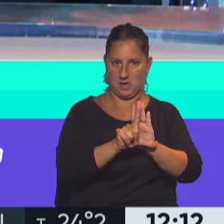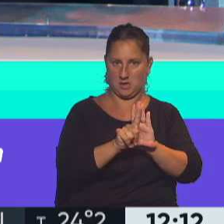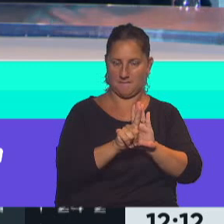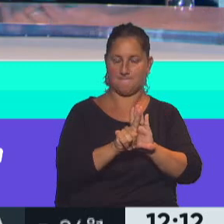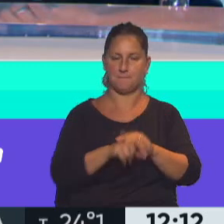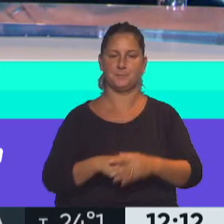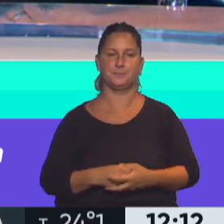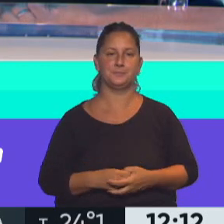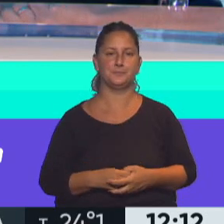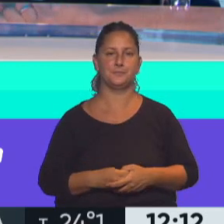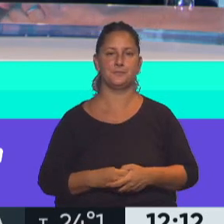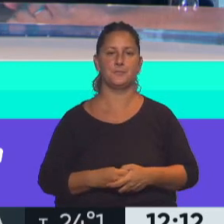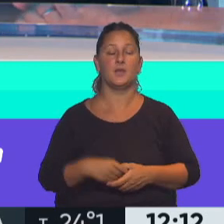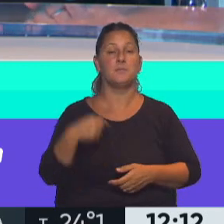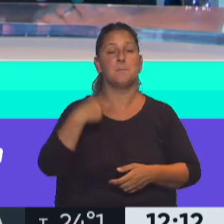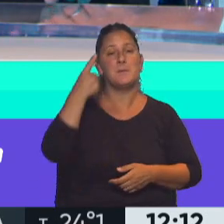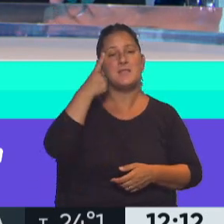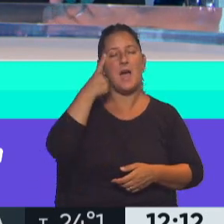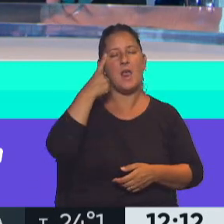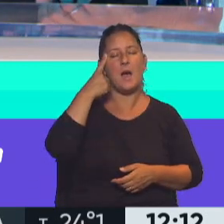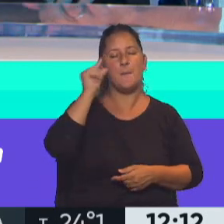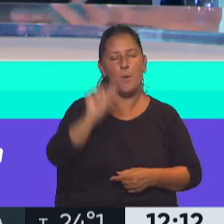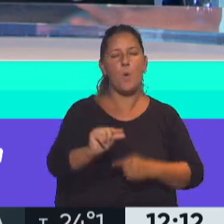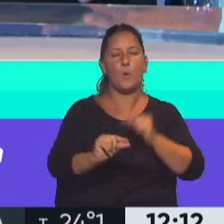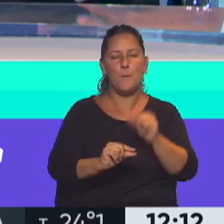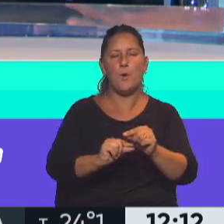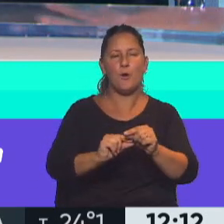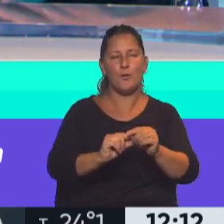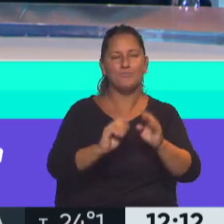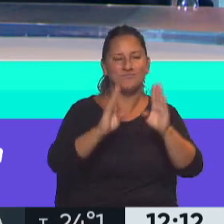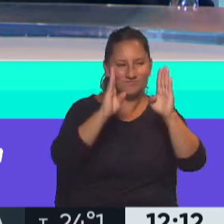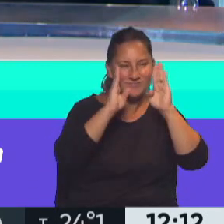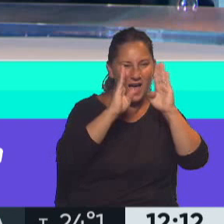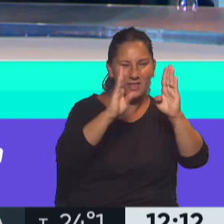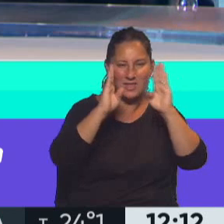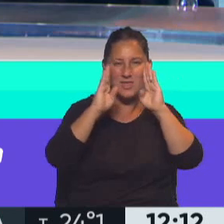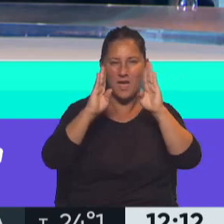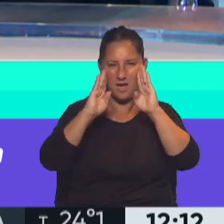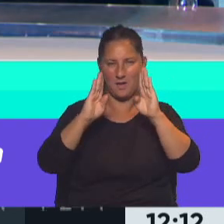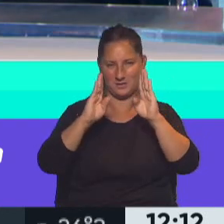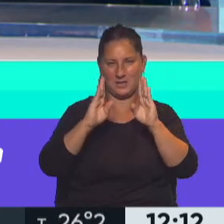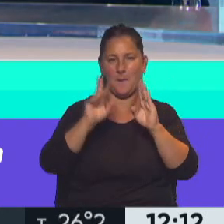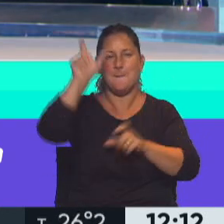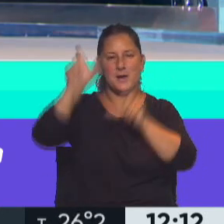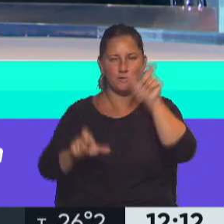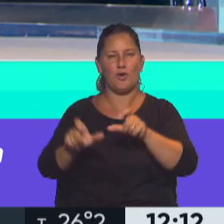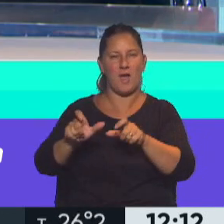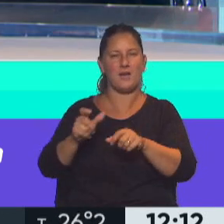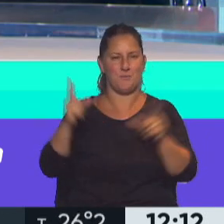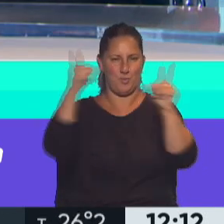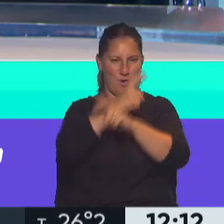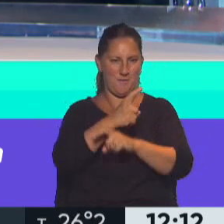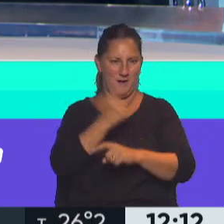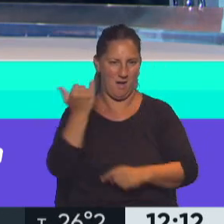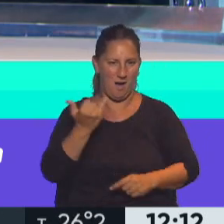que empezar a prestar atención mucho más a los pacientes que tengo, porque si no,